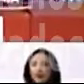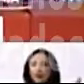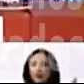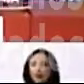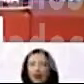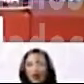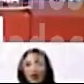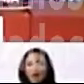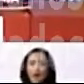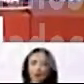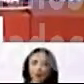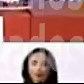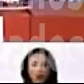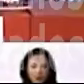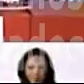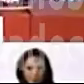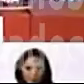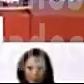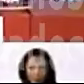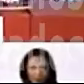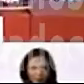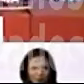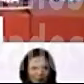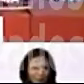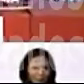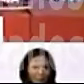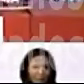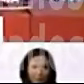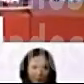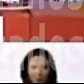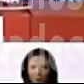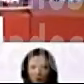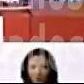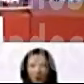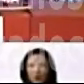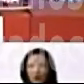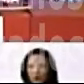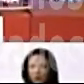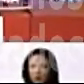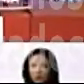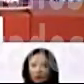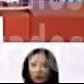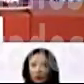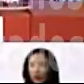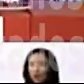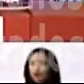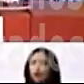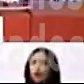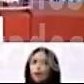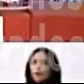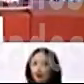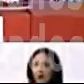voy a decir porque éticamente eso no es propio. Eso no es revolucionario.